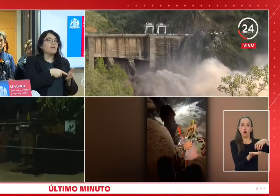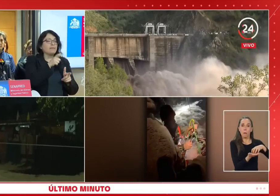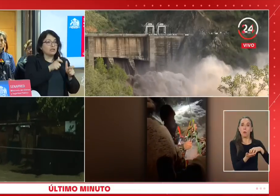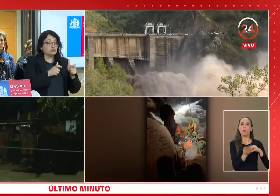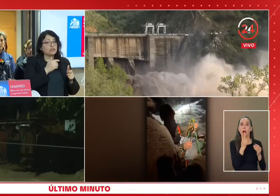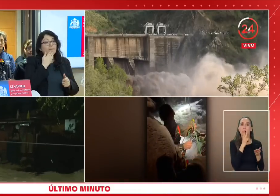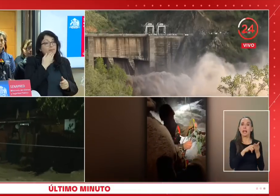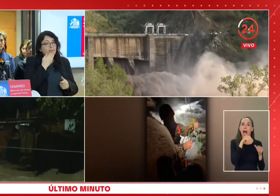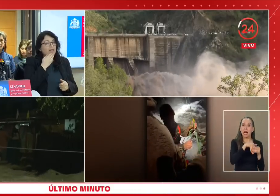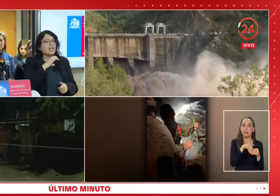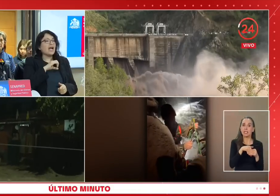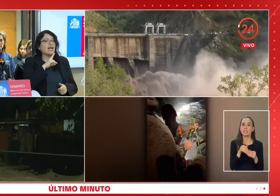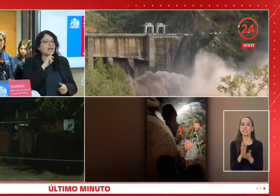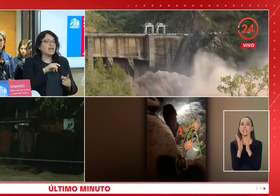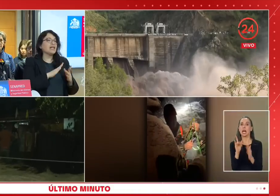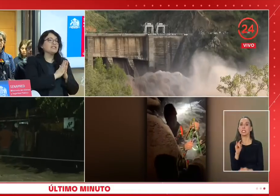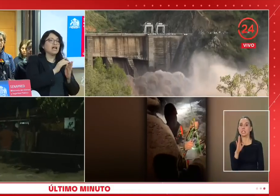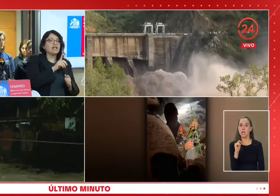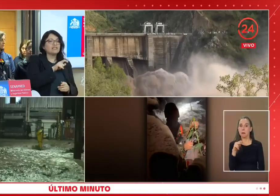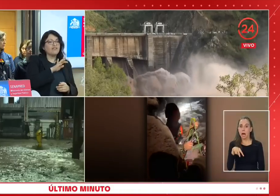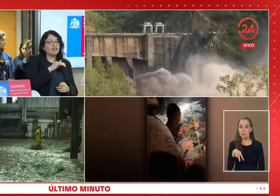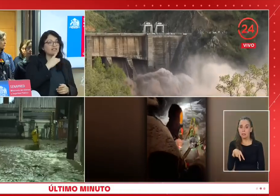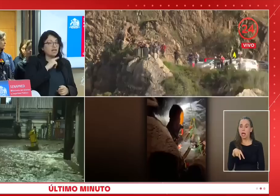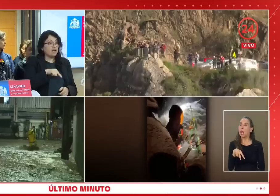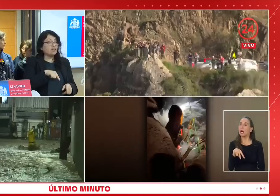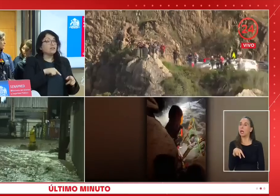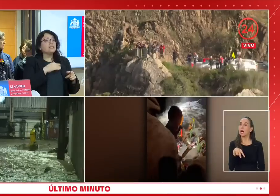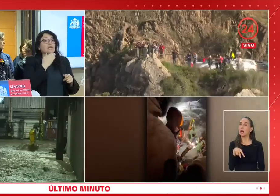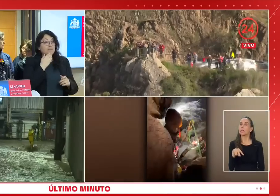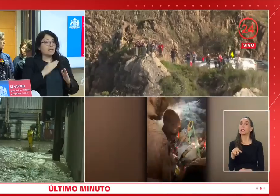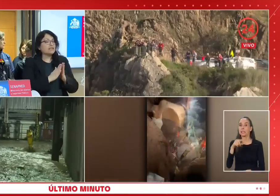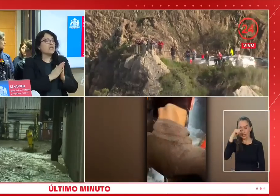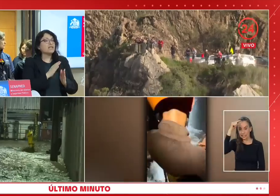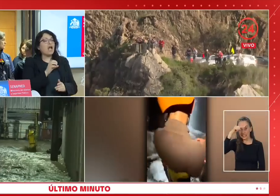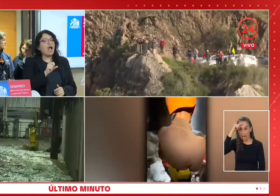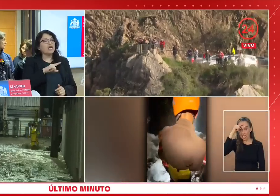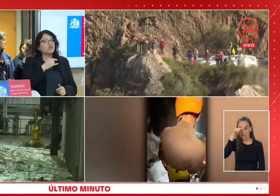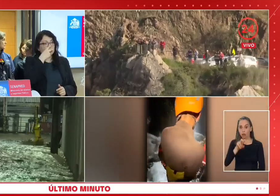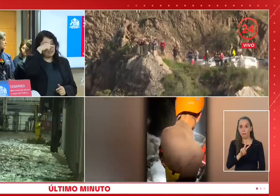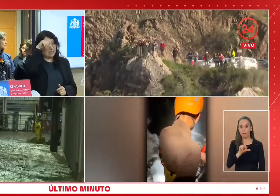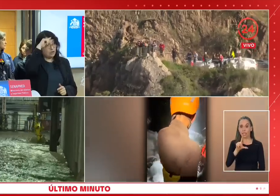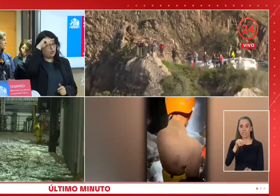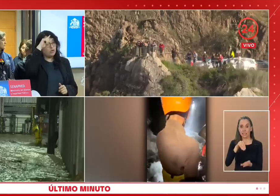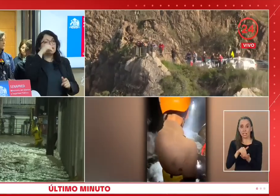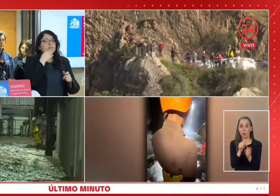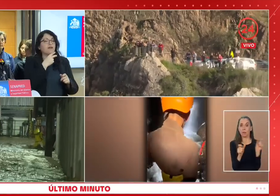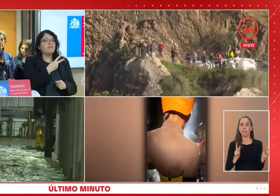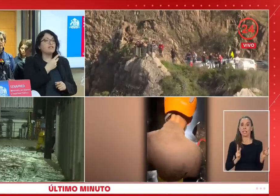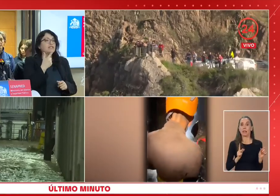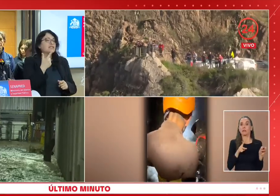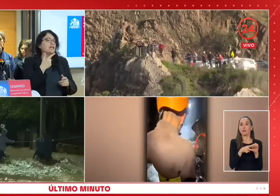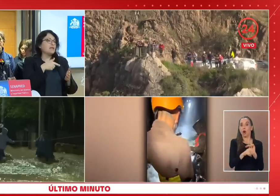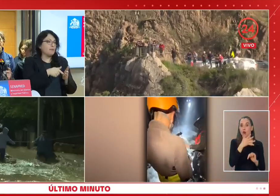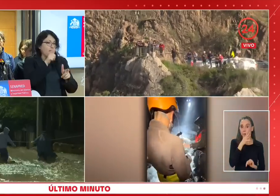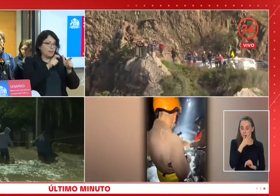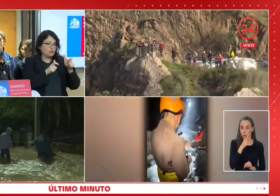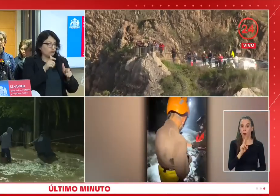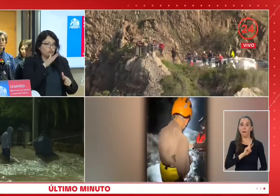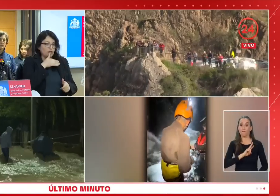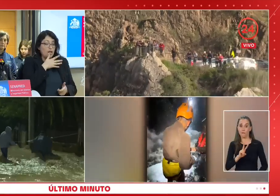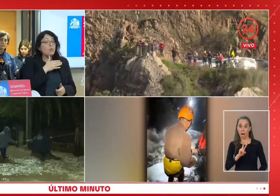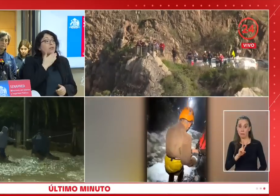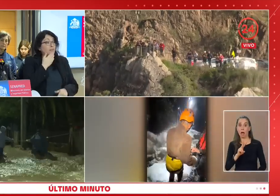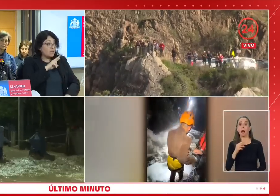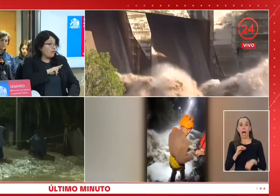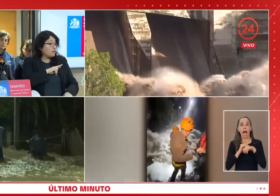Cartagena San Sebastián y San Antonio veintisiete mil clientes tuvimos en